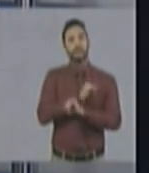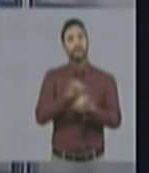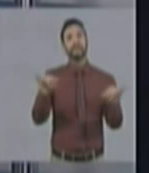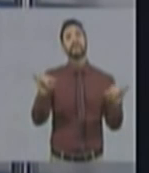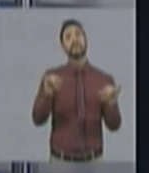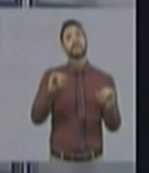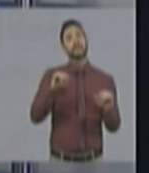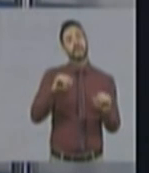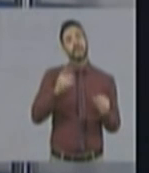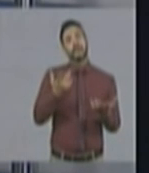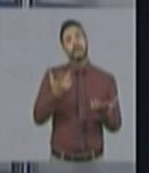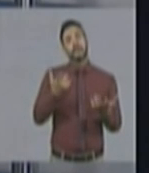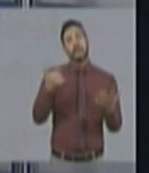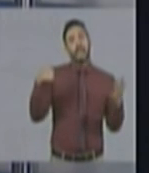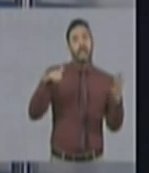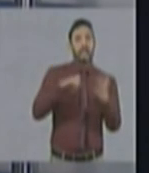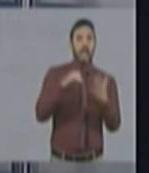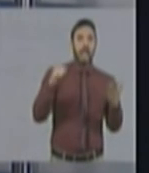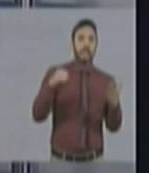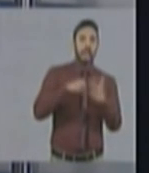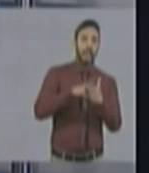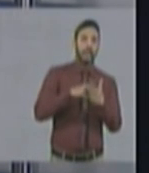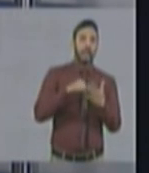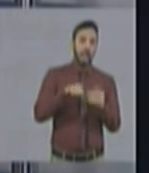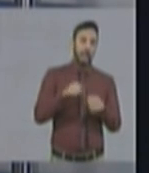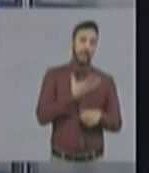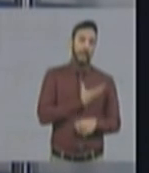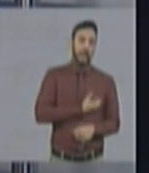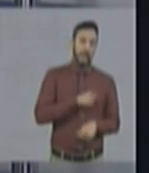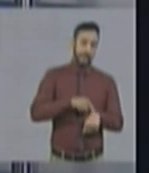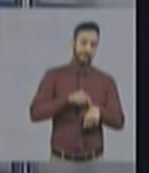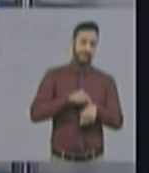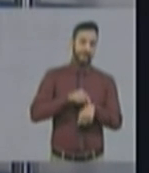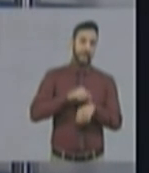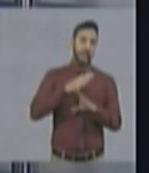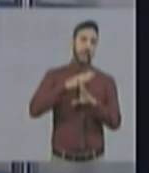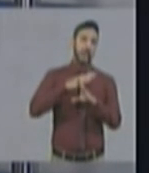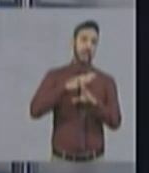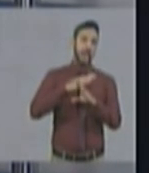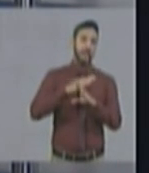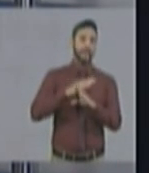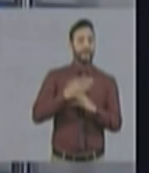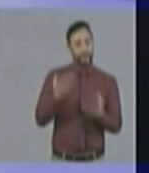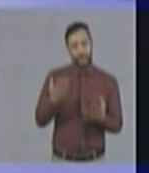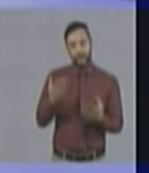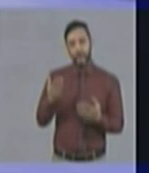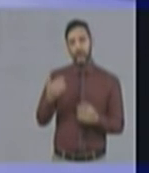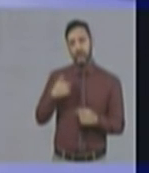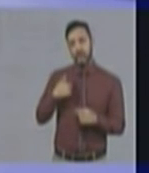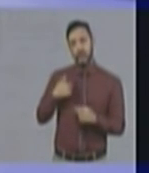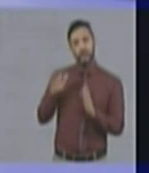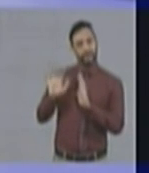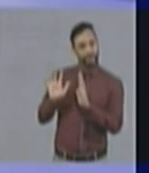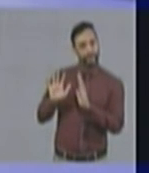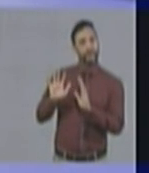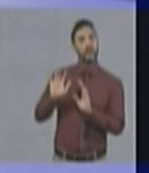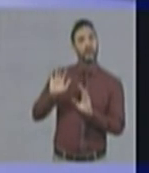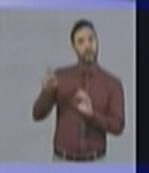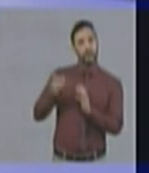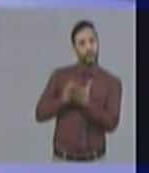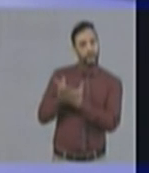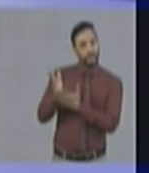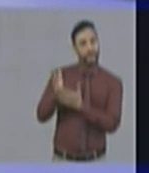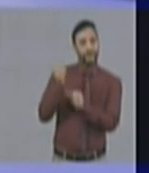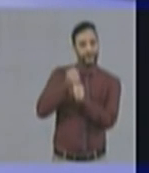este lamentable suceso acaecido en horas del mediodía de hoy. Yo te despido solo por el momento. Sí. Te dejo para que vayas a